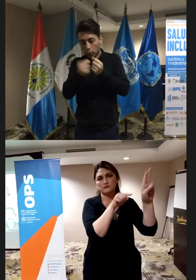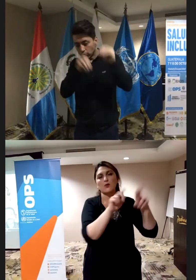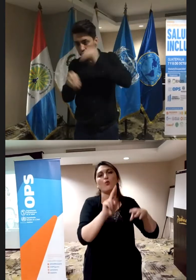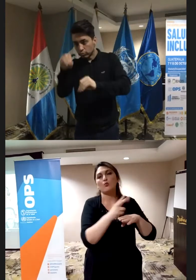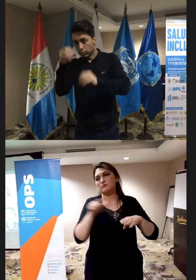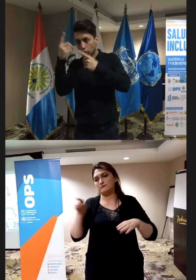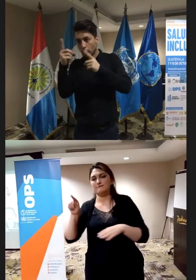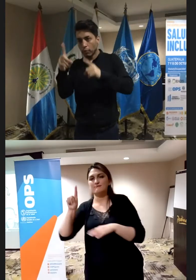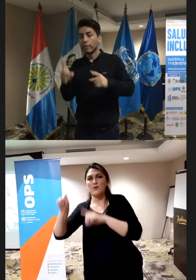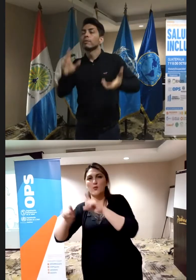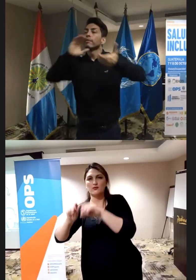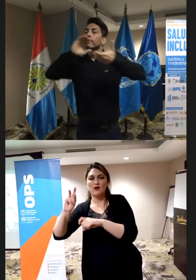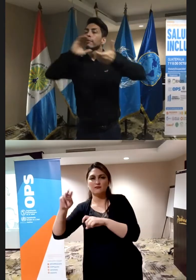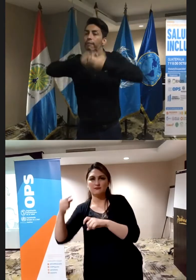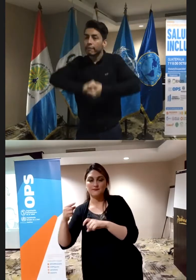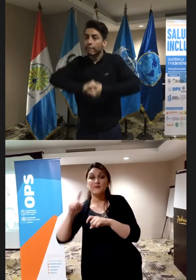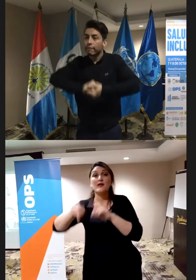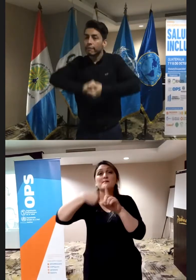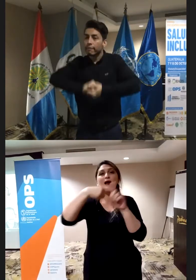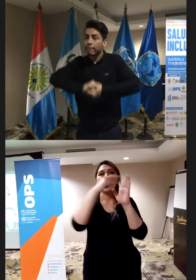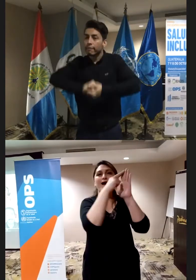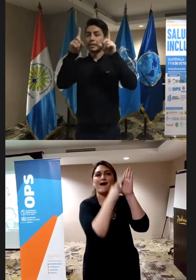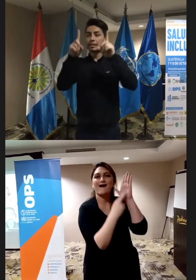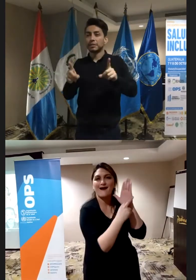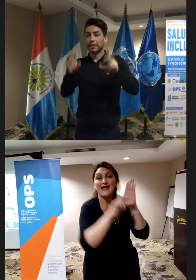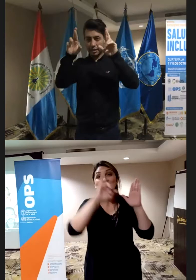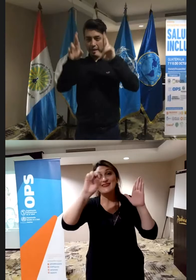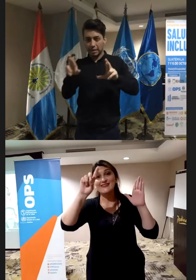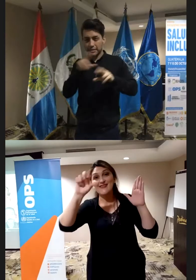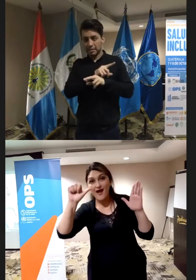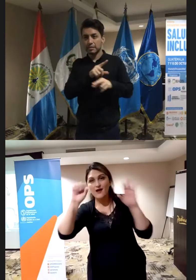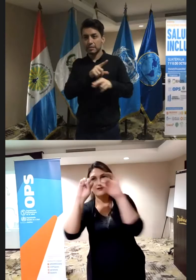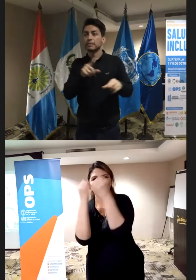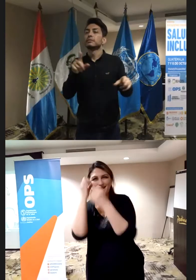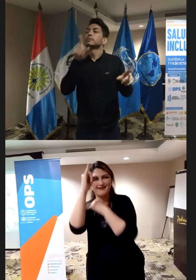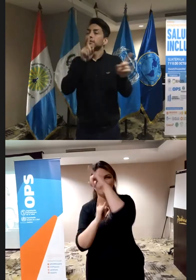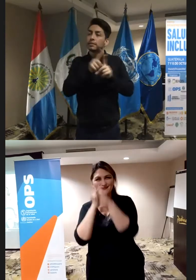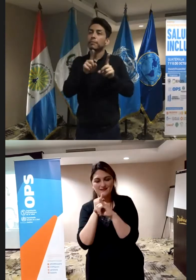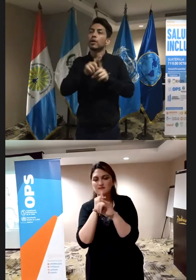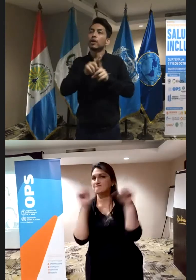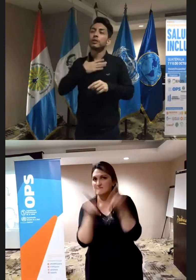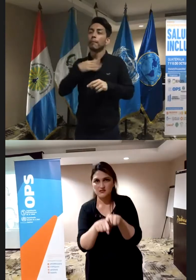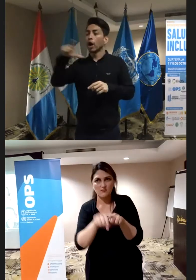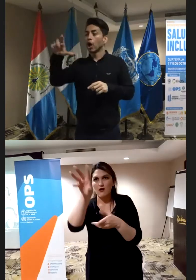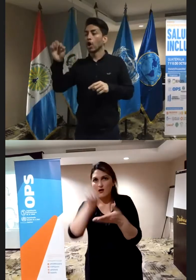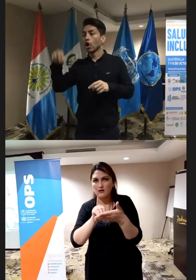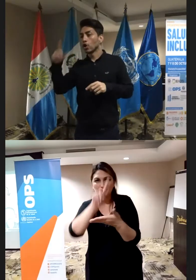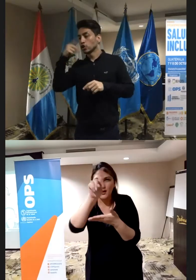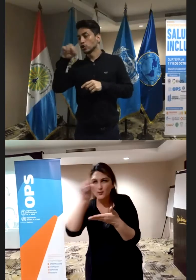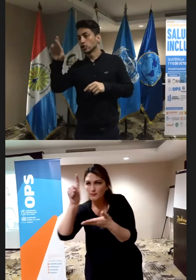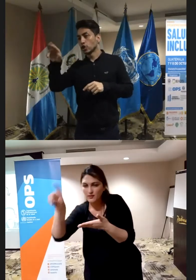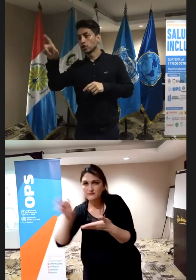Alianza Internacional de la Discapacidad, IDEA, y el Consorcio Internacional sobre la Discapacidad y